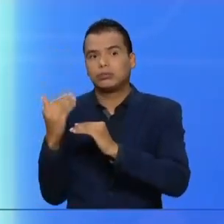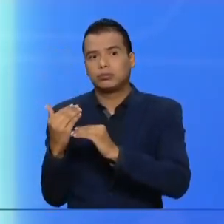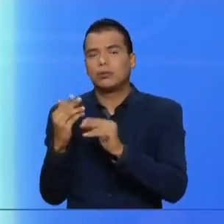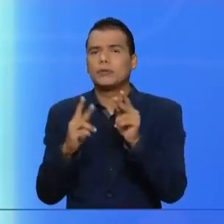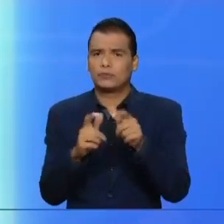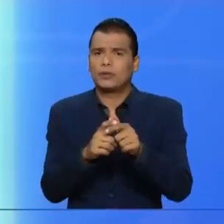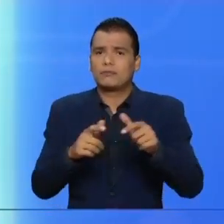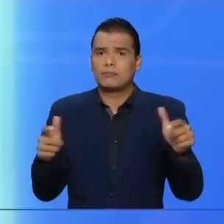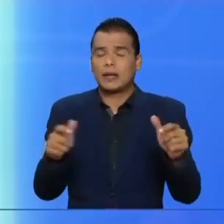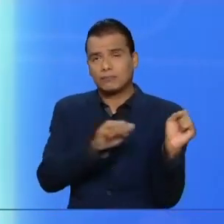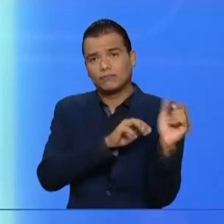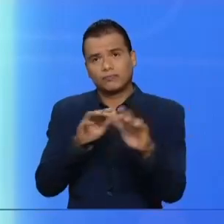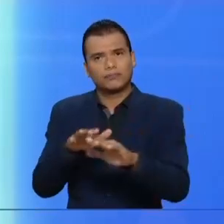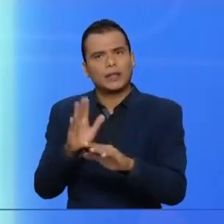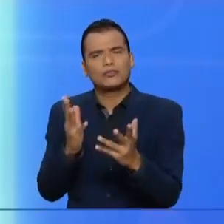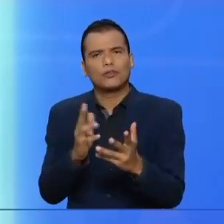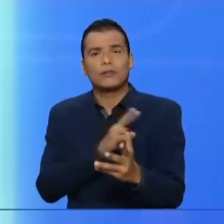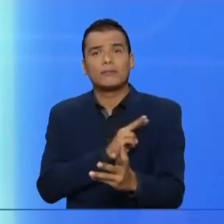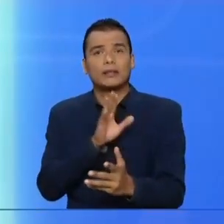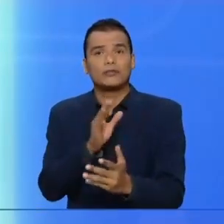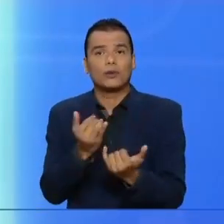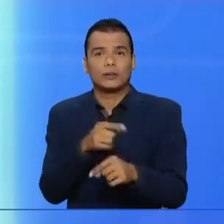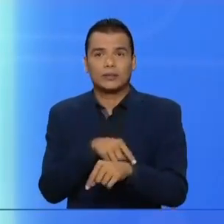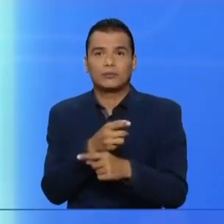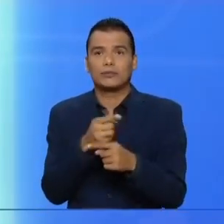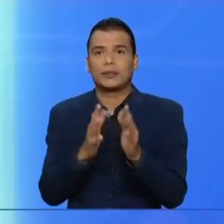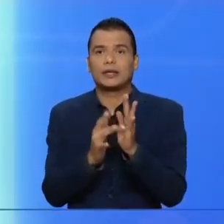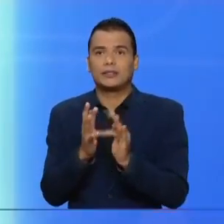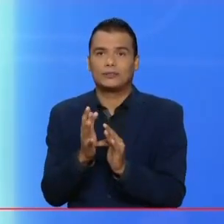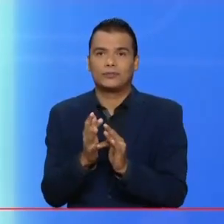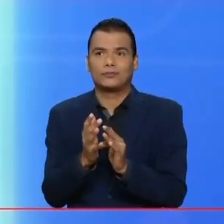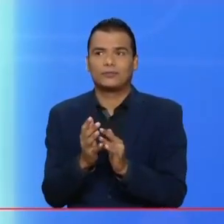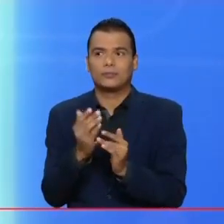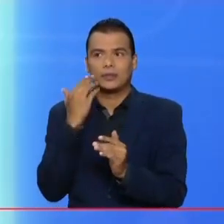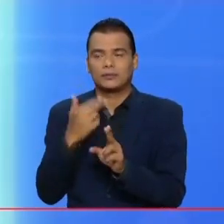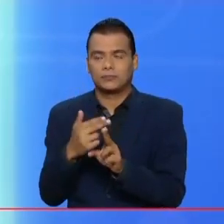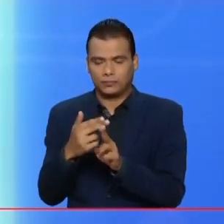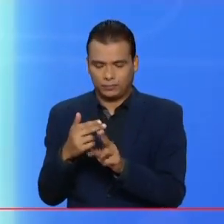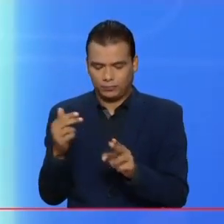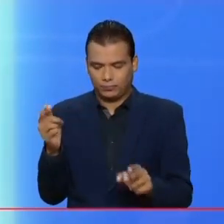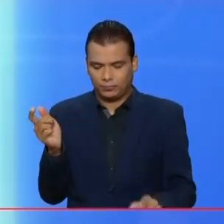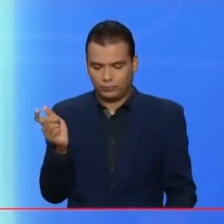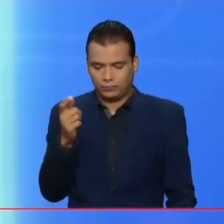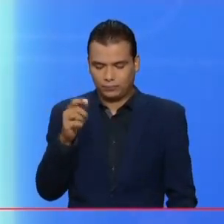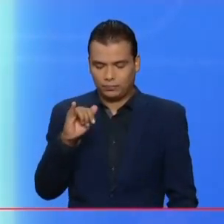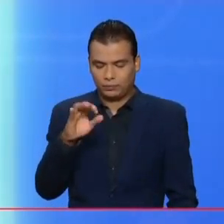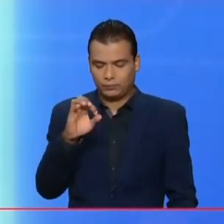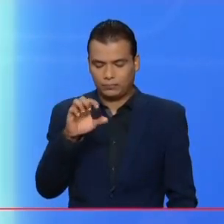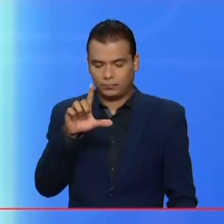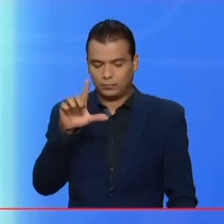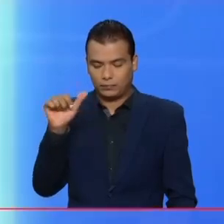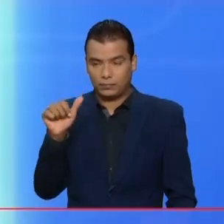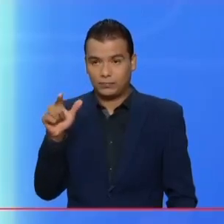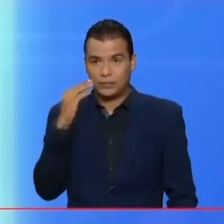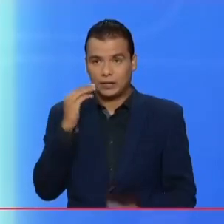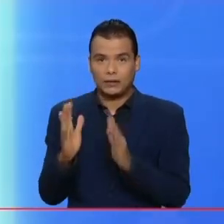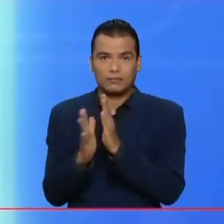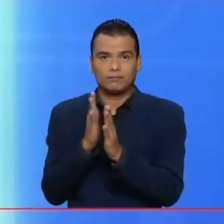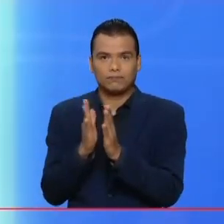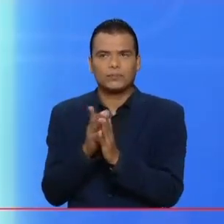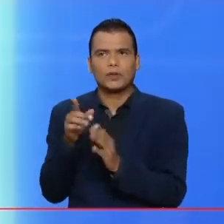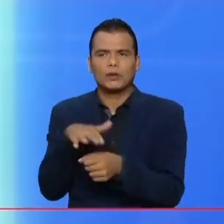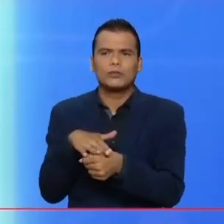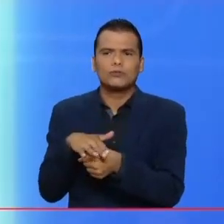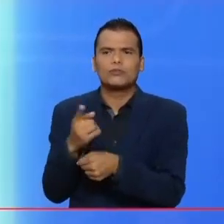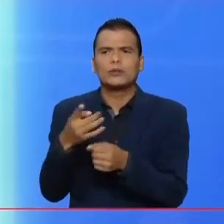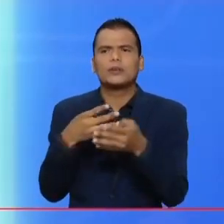vallecaucanos, especialmente en esta época del año. Nos conectamos con Gisela Livingston de Teleislas para que nos cuente cuál es el